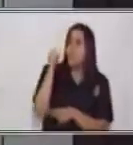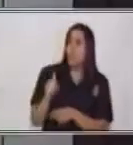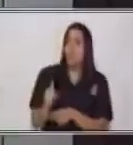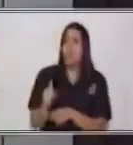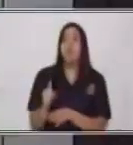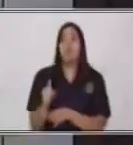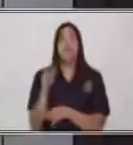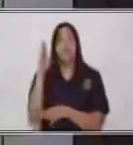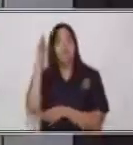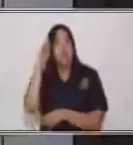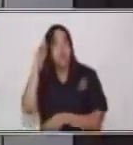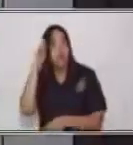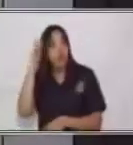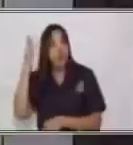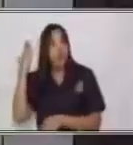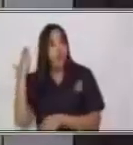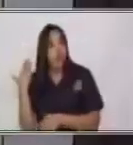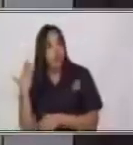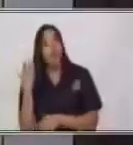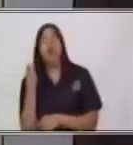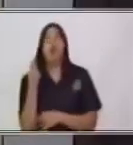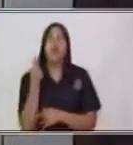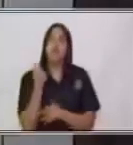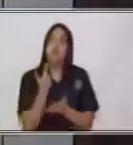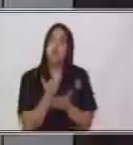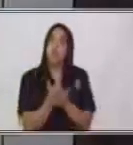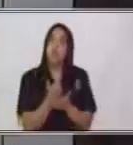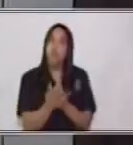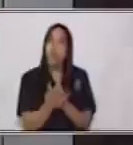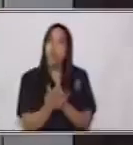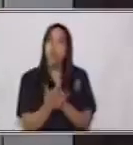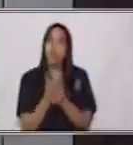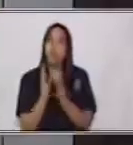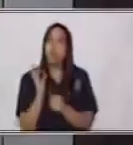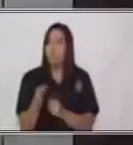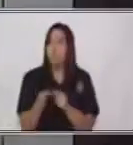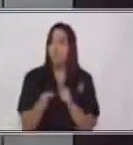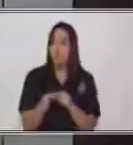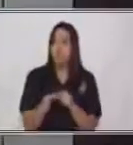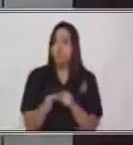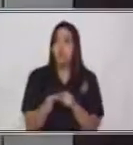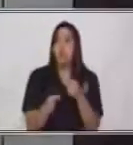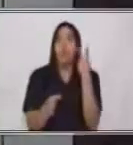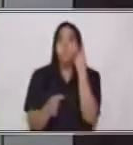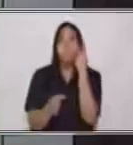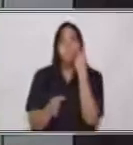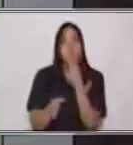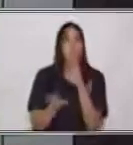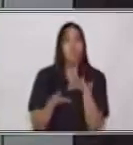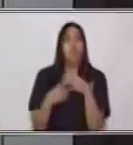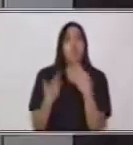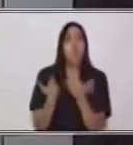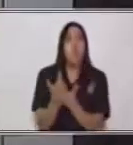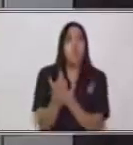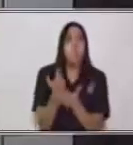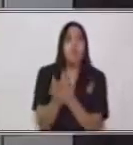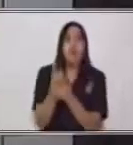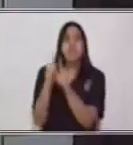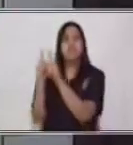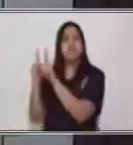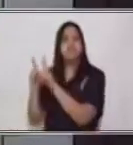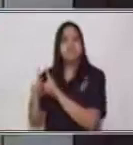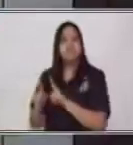Hemos recordado el valor de las monedas. Vimos cómo se podía pagar algunos